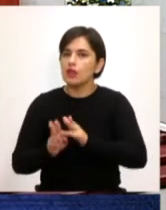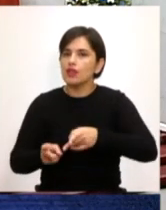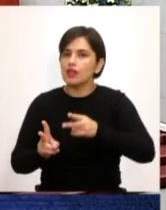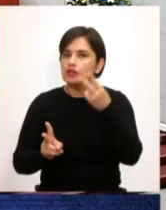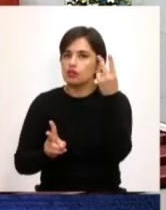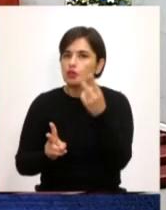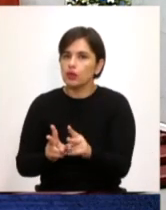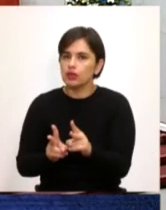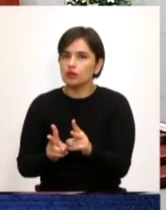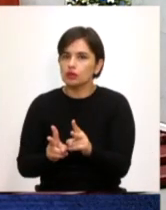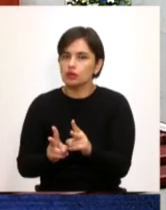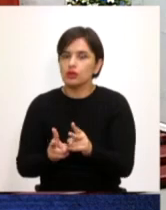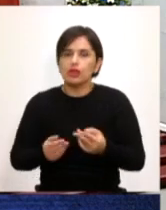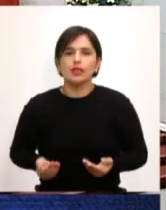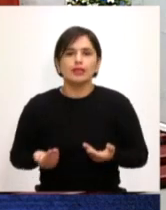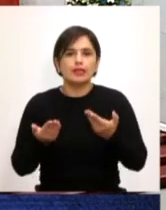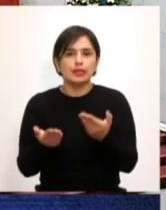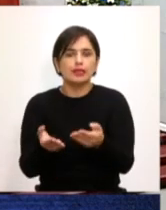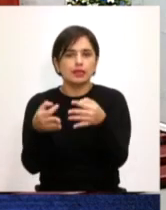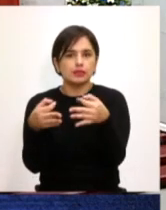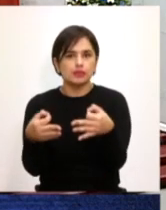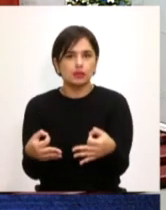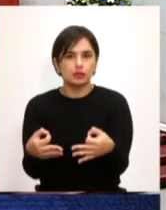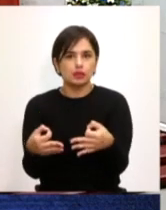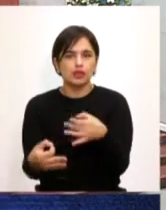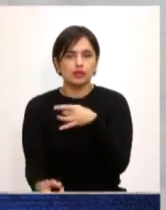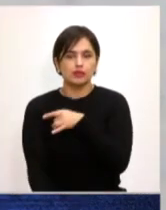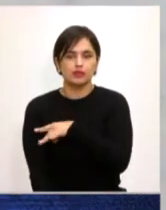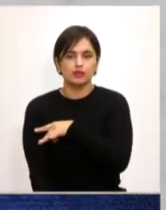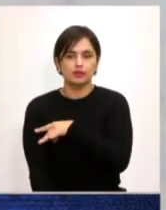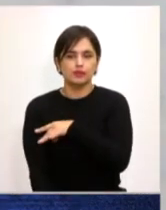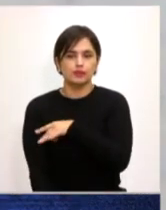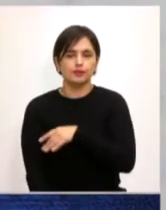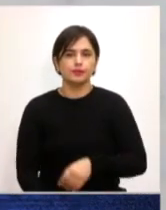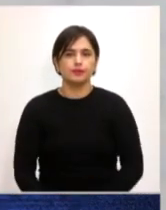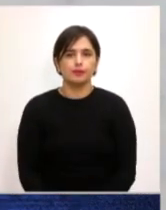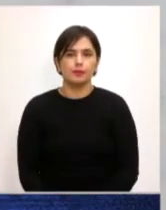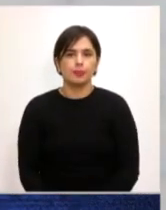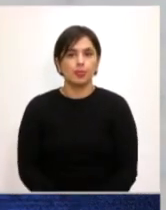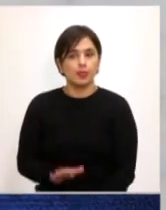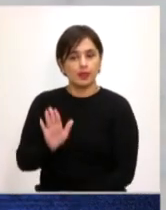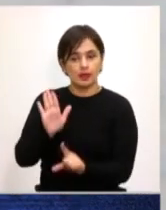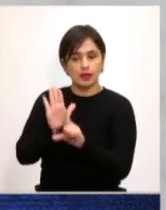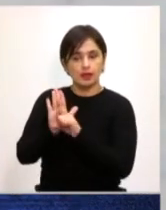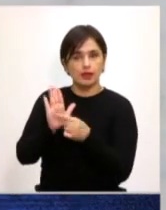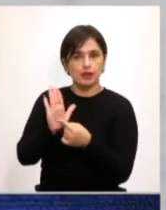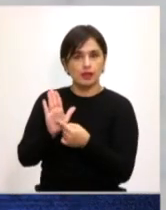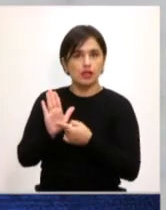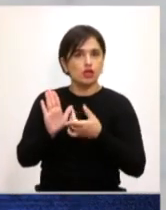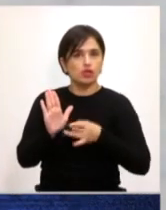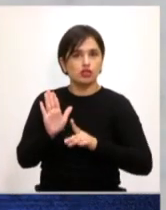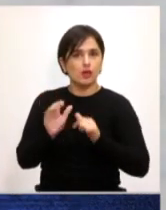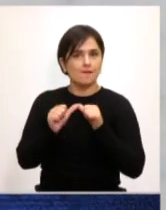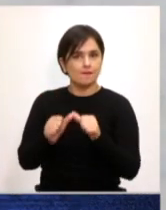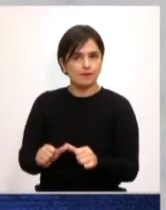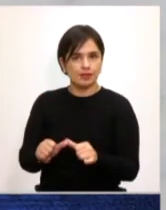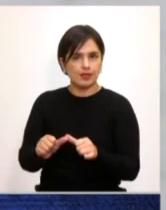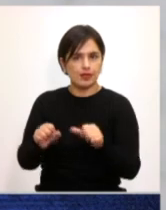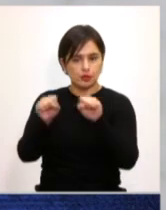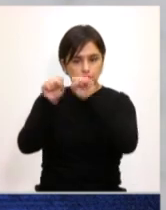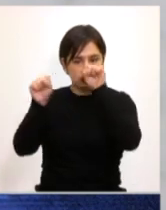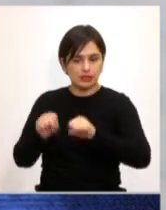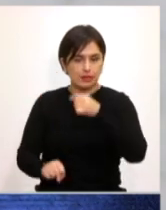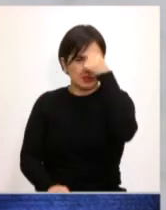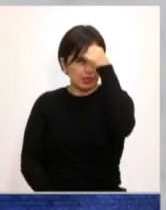propiedad y brindar mayor seguridad a los chilenos. Esta ley no solo establece un régimen de pena